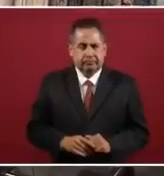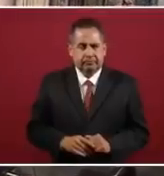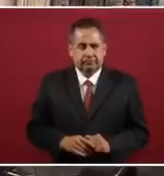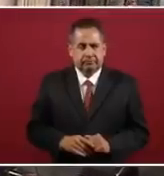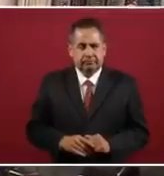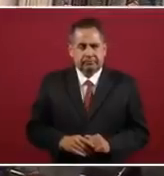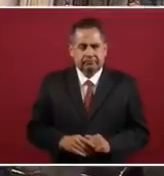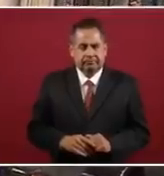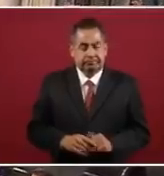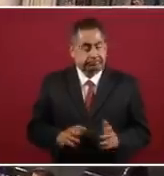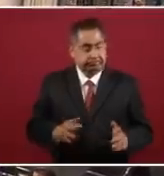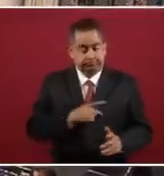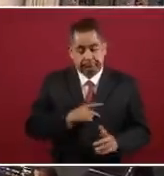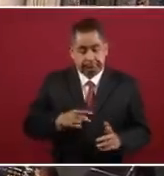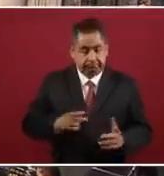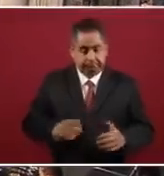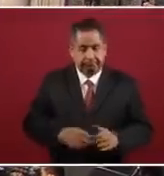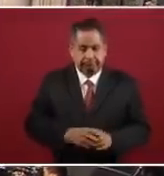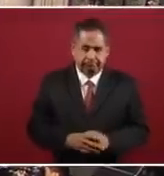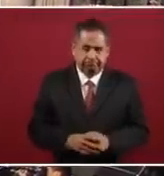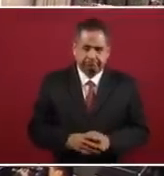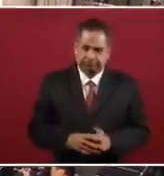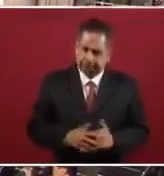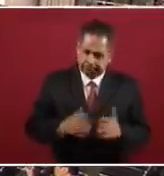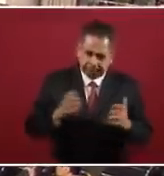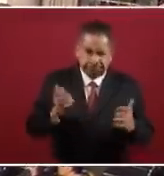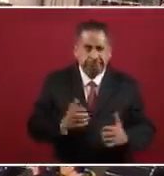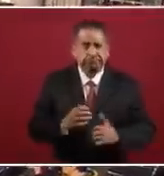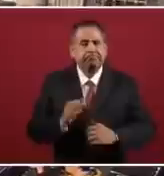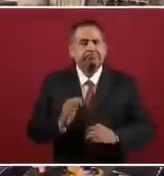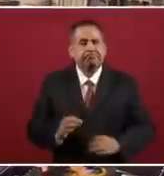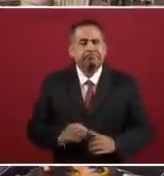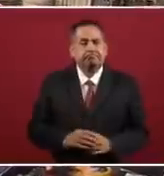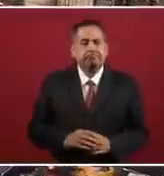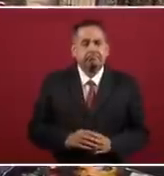Y hay que actuar